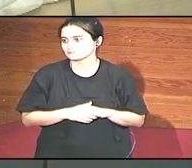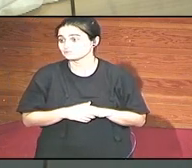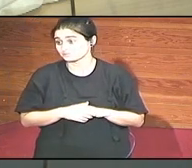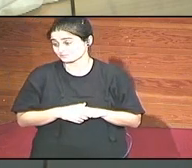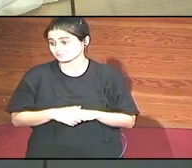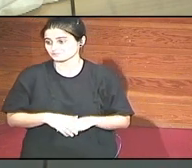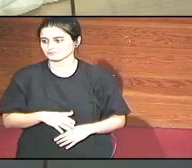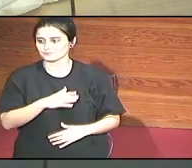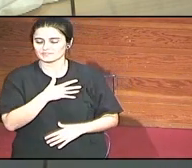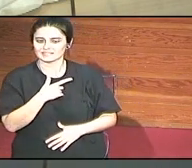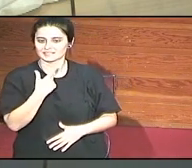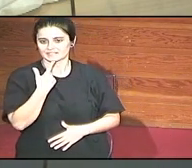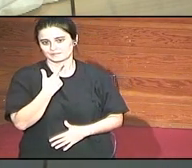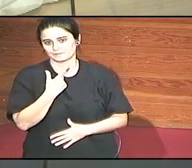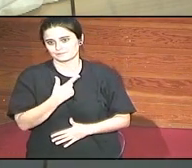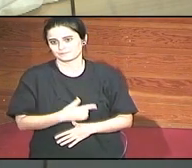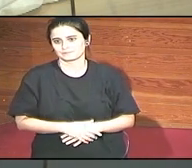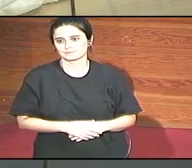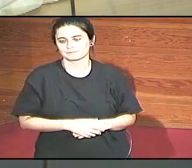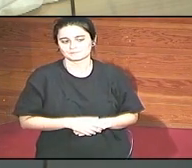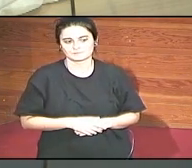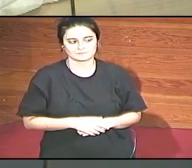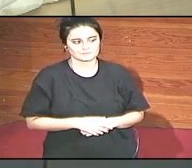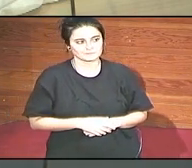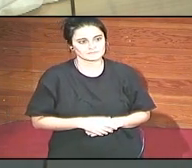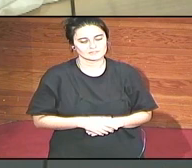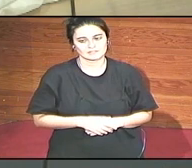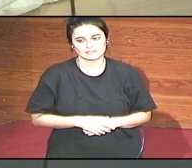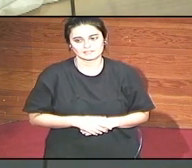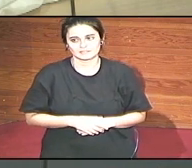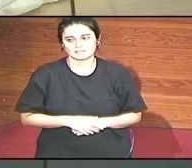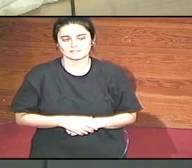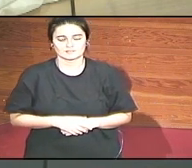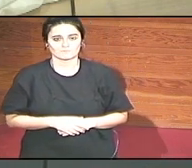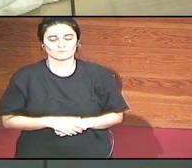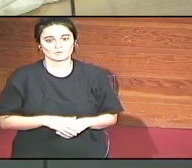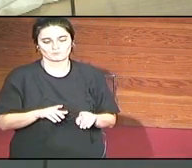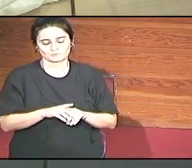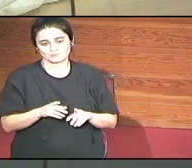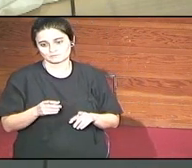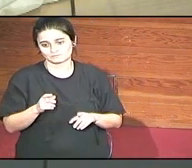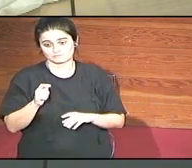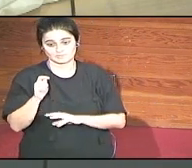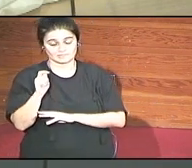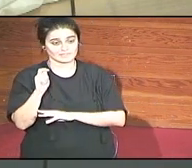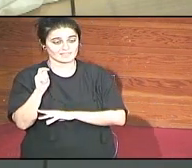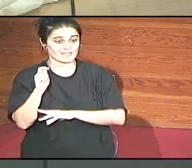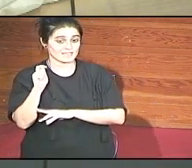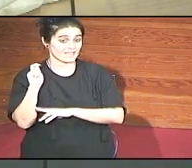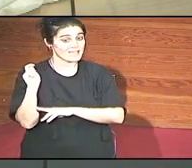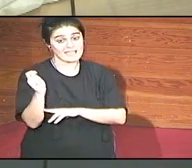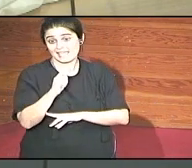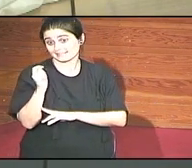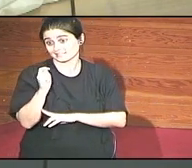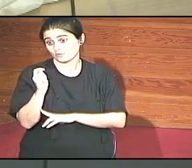la sensación de que el éxito se mide con nuestra con